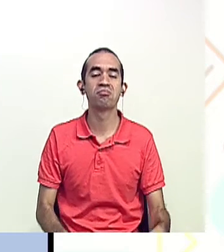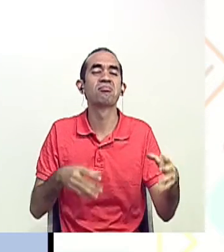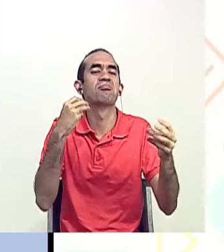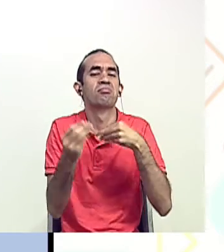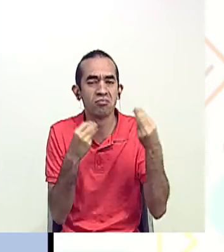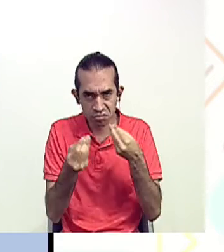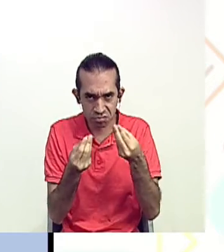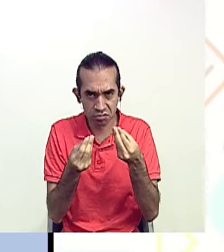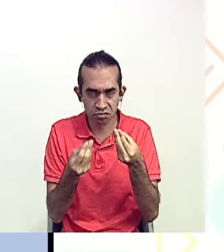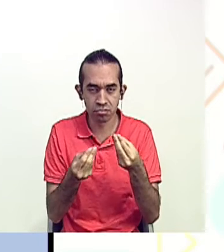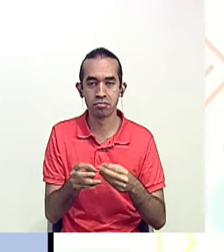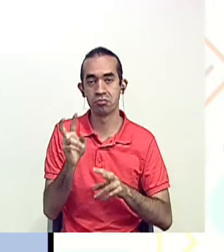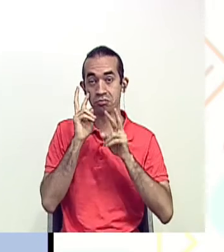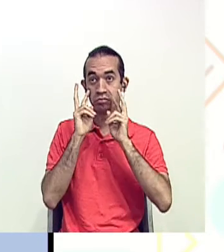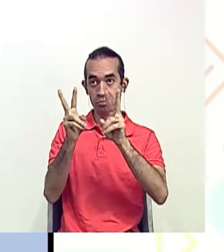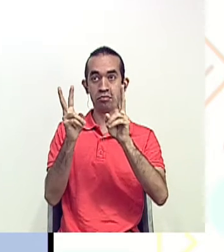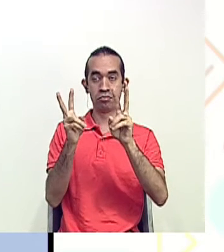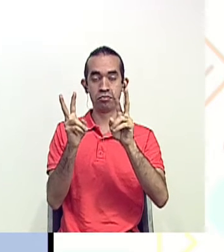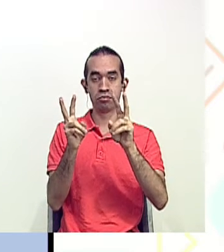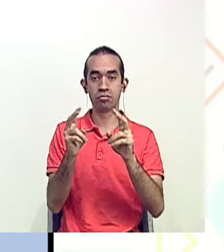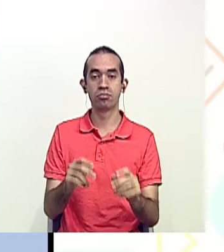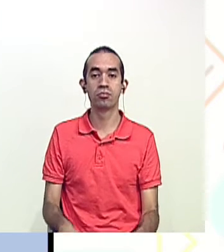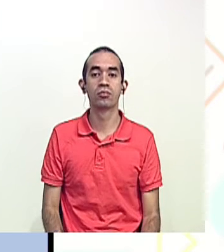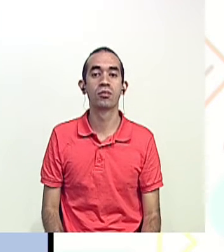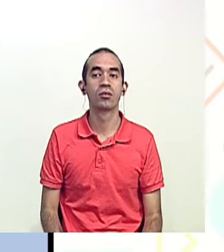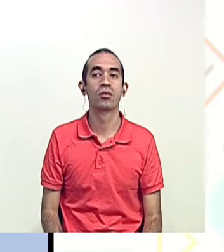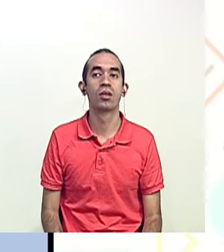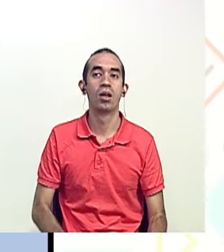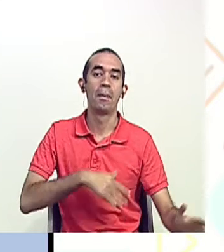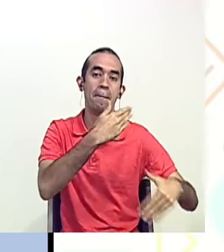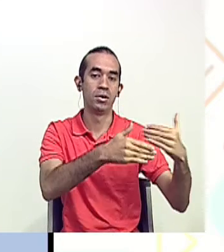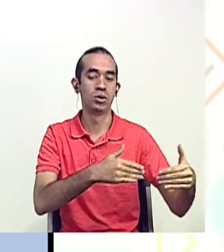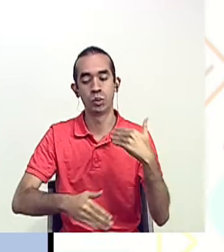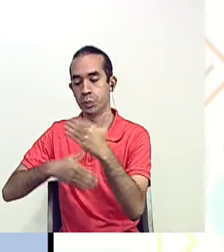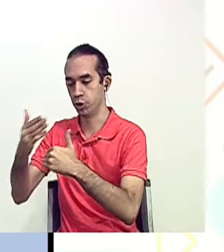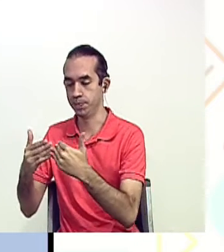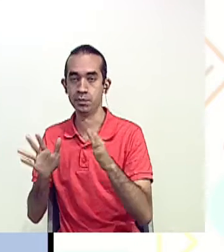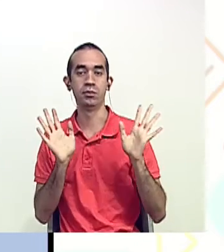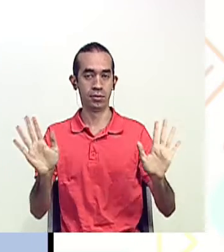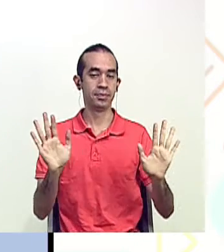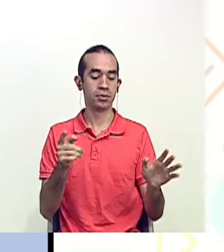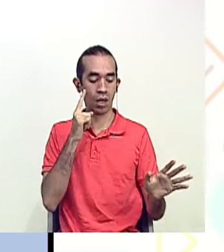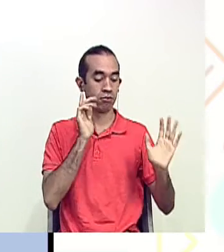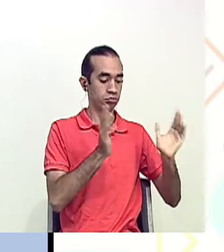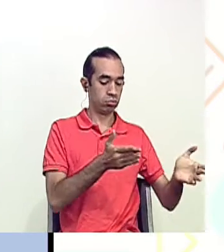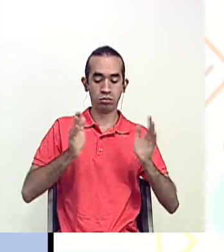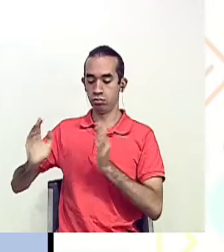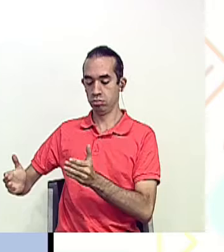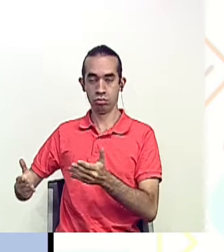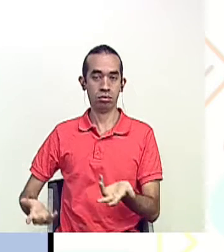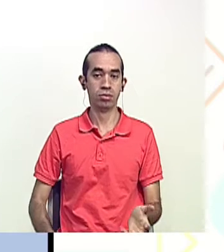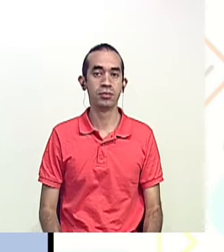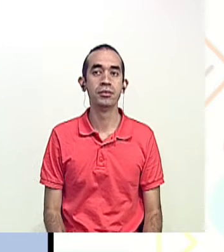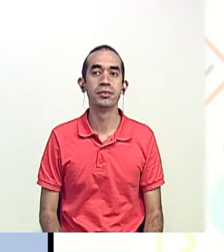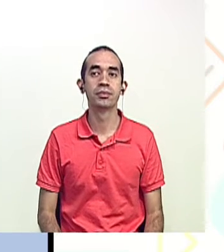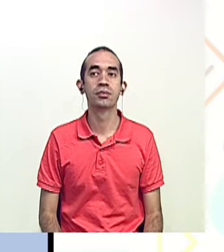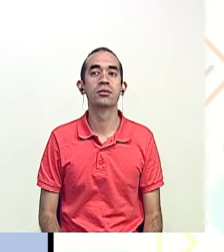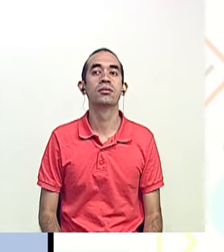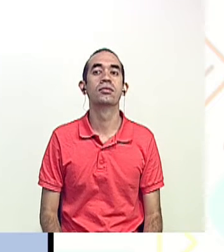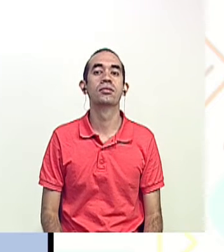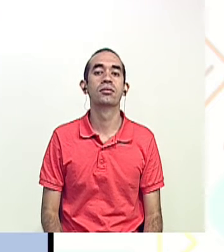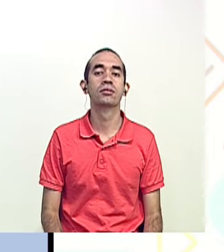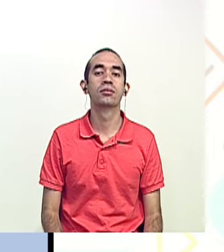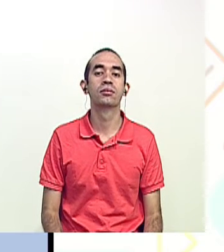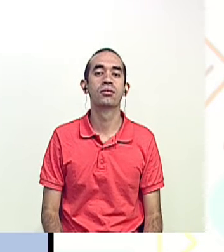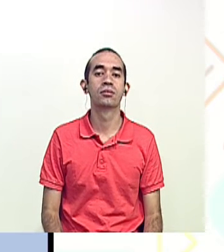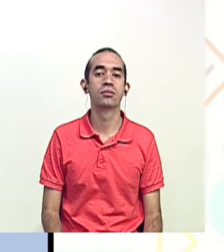Entonces, podemos observar que hay dos procesos diferentes. Cuando nos piden desarrollar, es